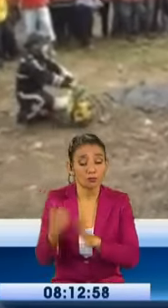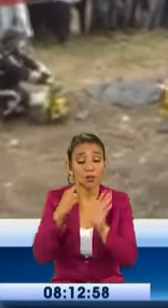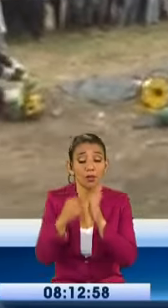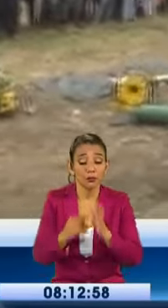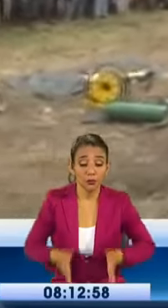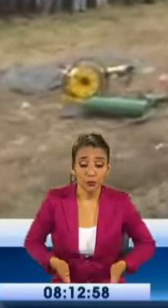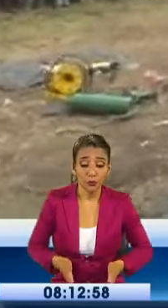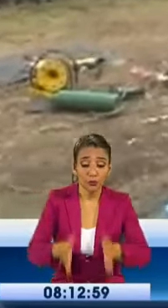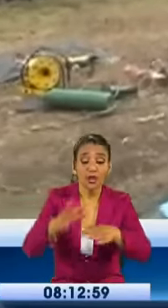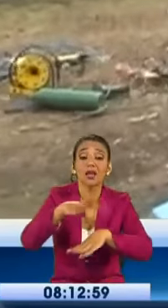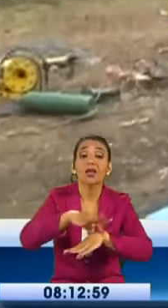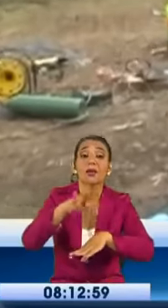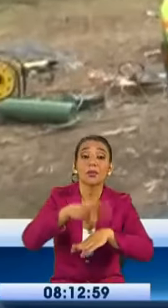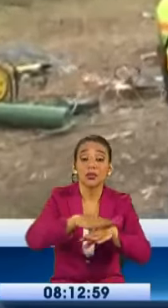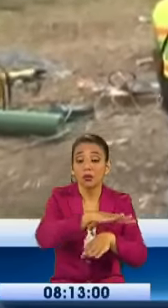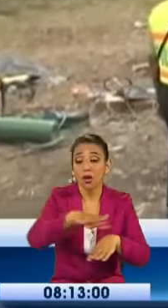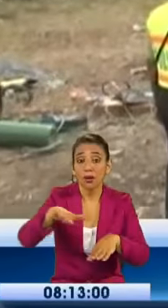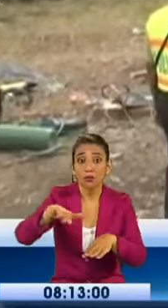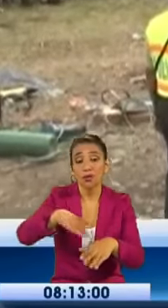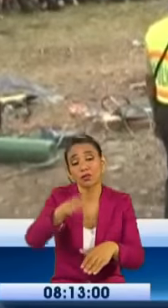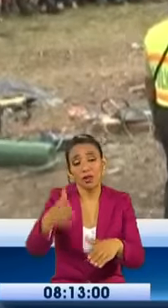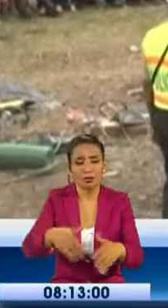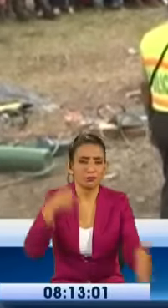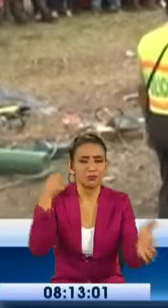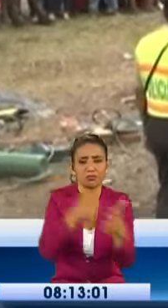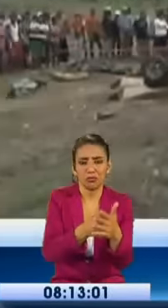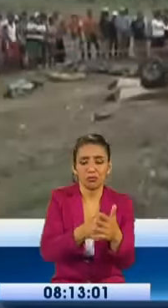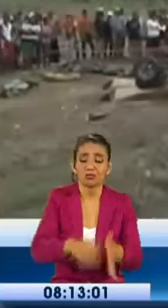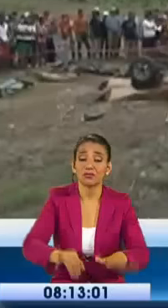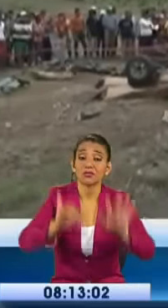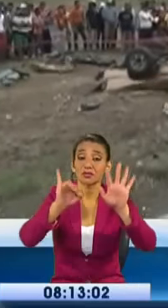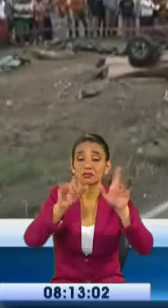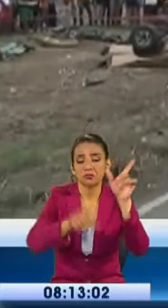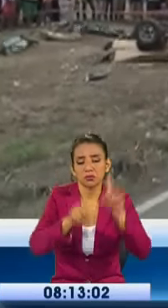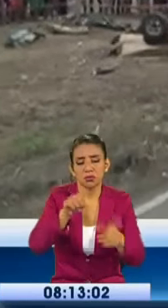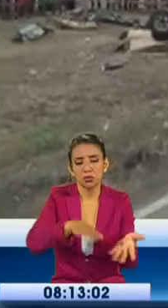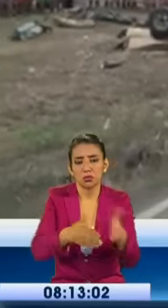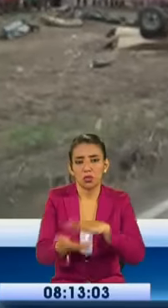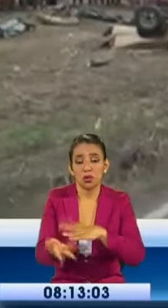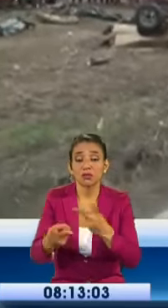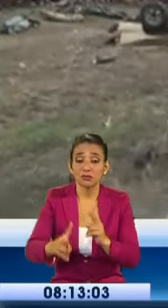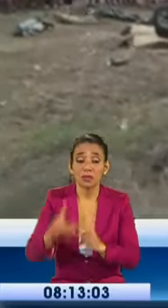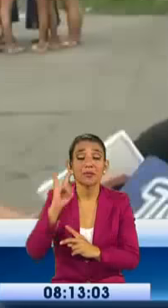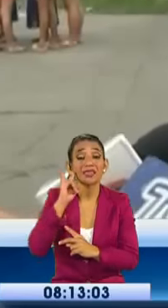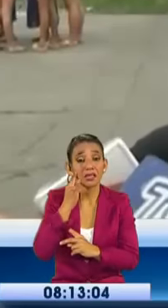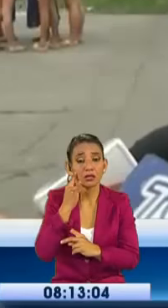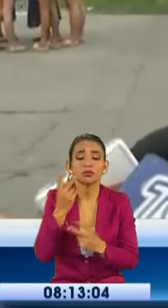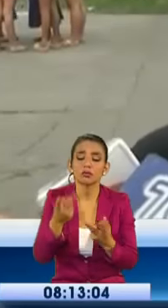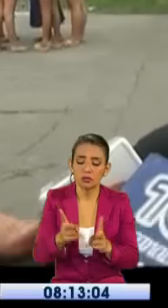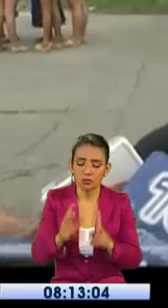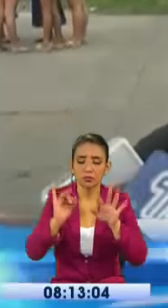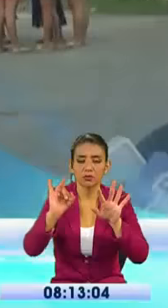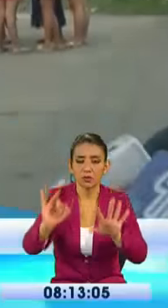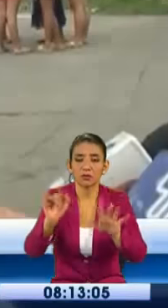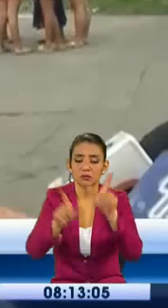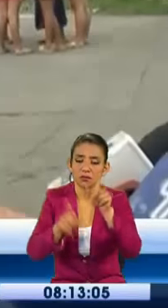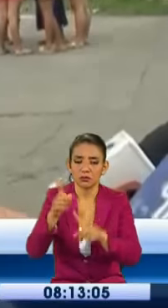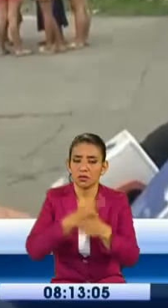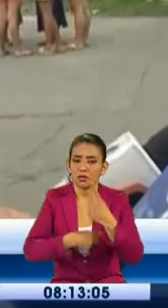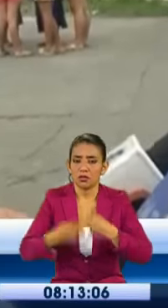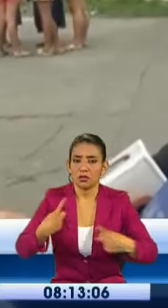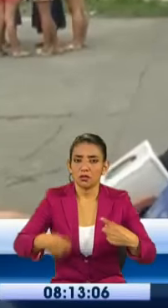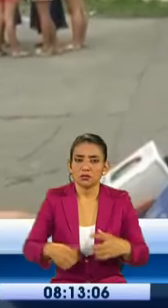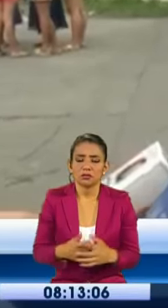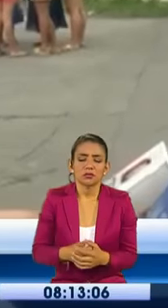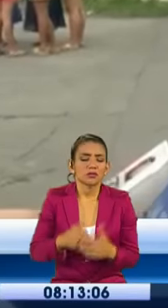dos camionetas chocaron. El saldo, seis personas fallecidas, entre ellas dos menores de edad y siete heridas. Esto es algo muy triste, que sea